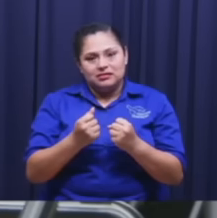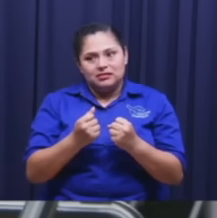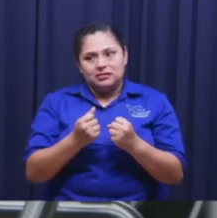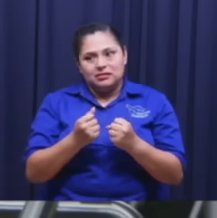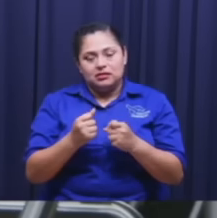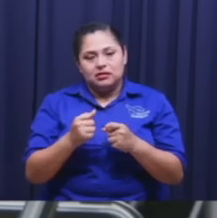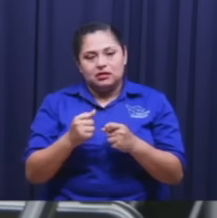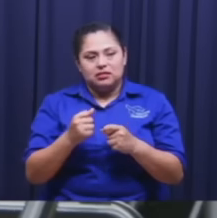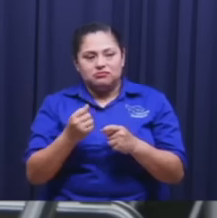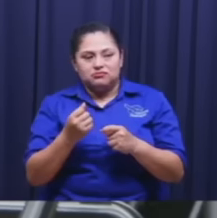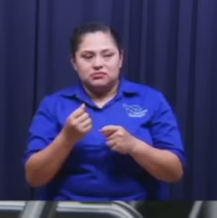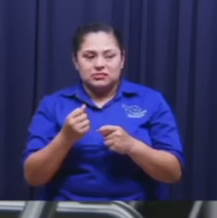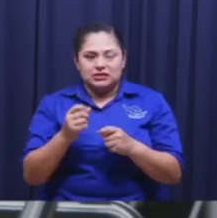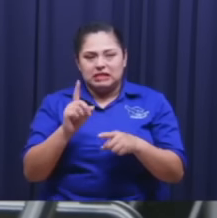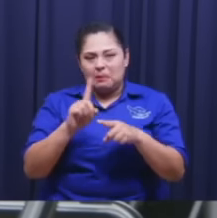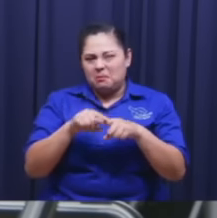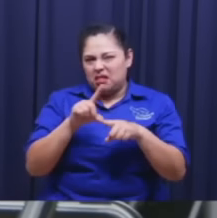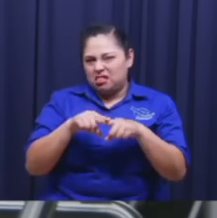según la fe.